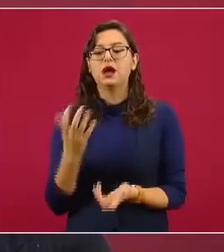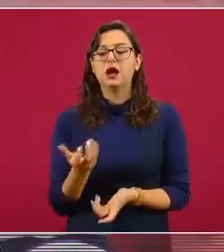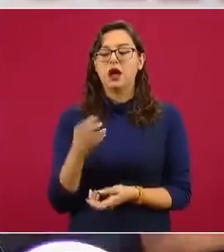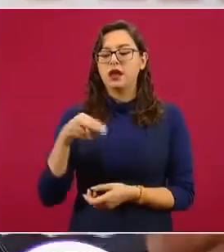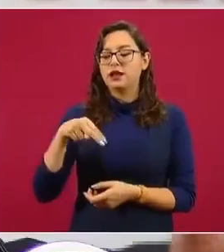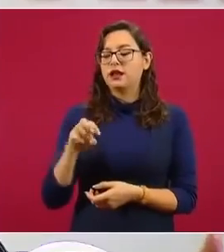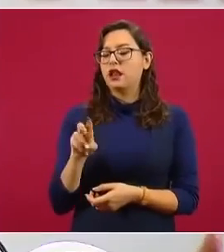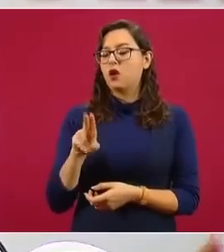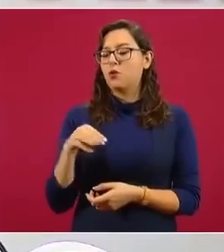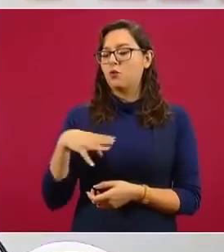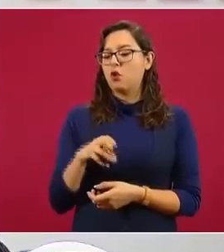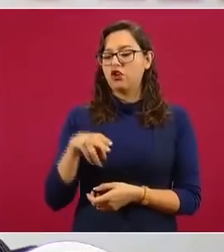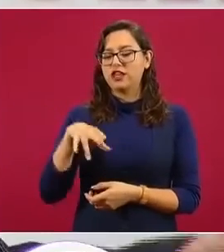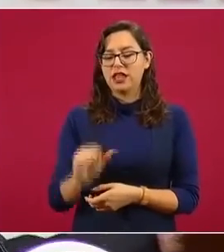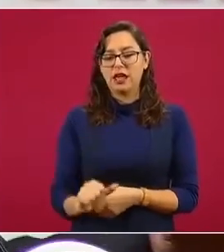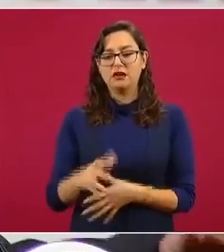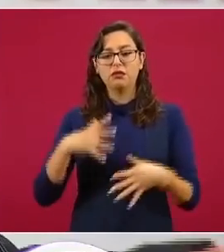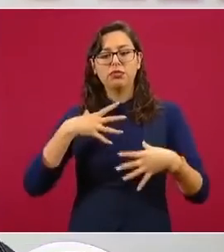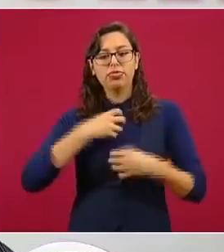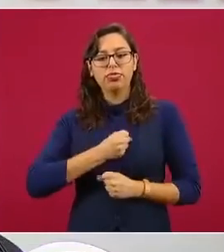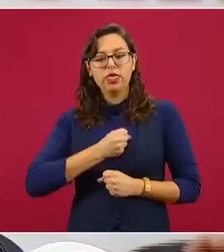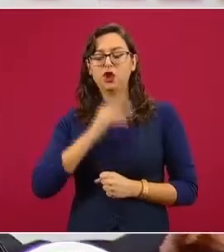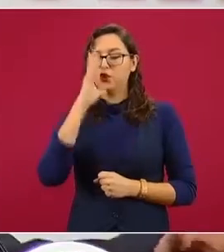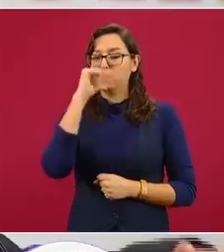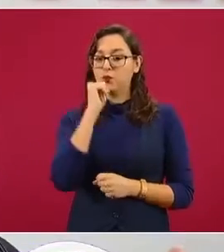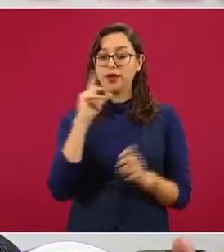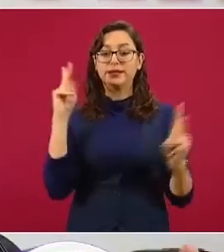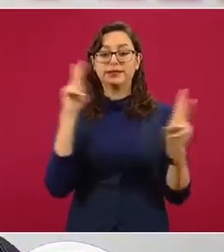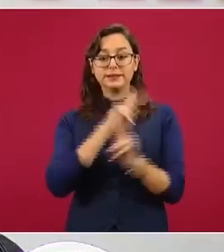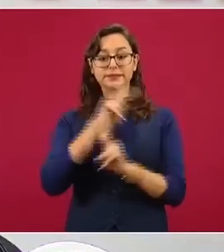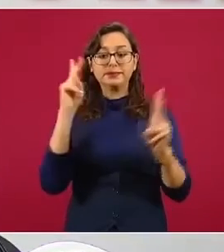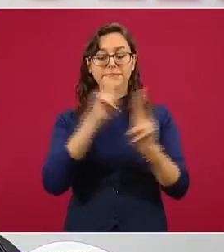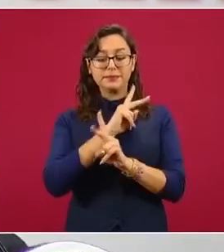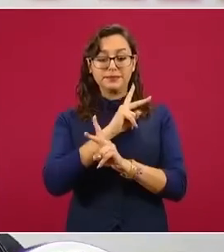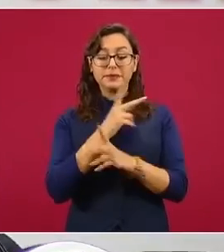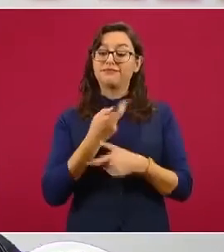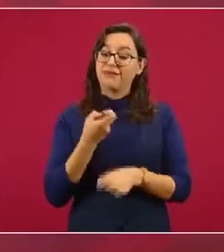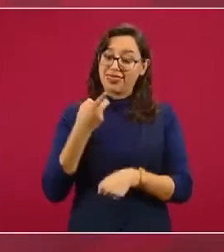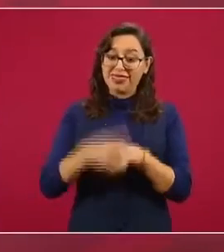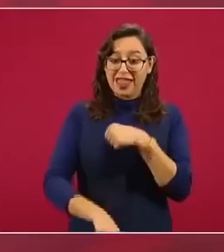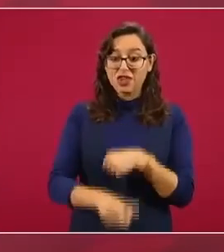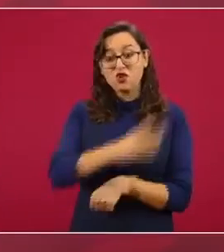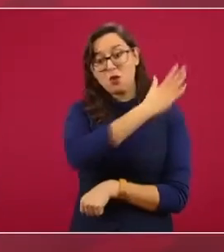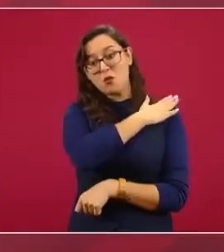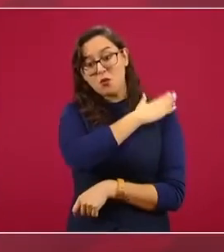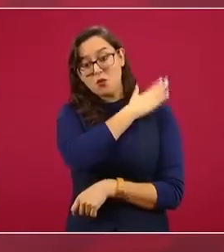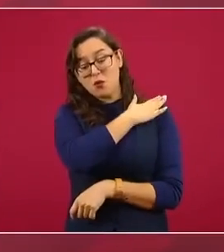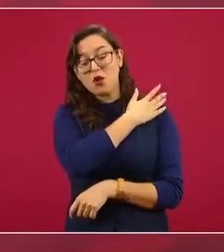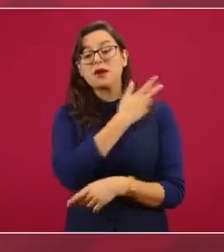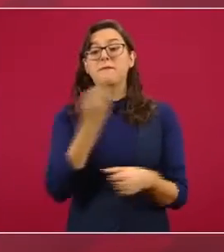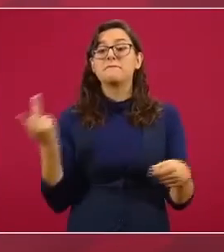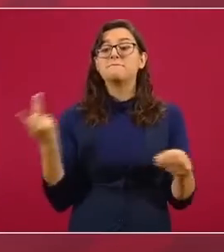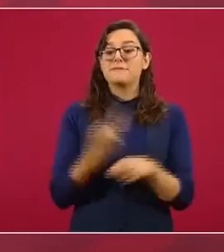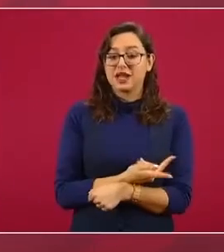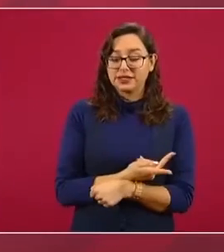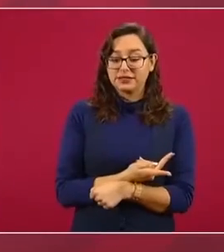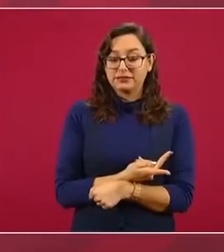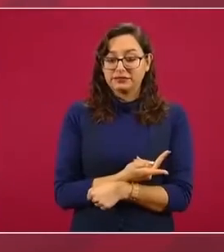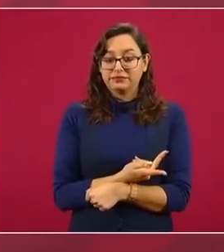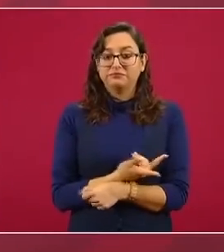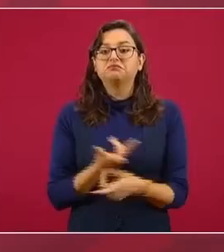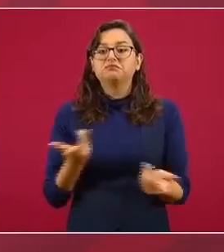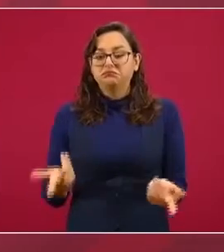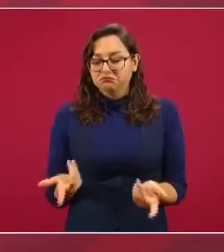respirar. ¿Cuál es la preocupación aquí? Que este daño puede ser limitado si se hacen